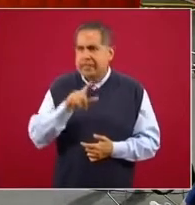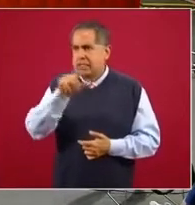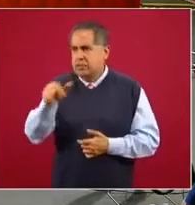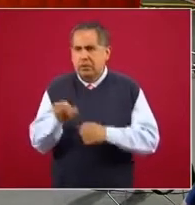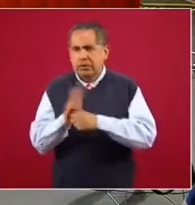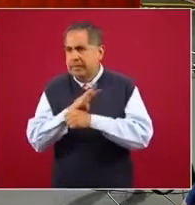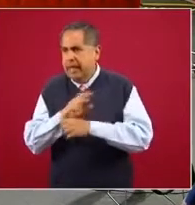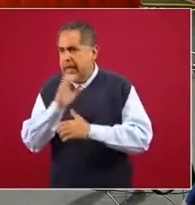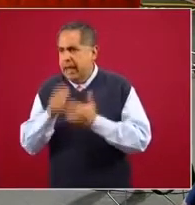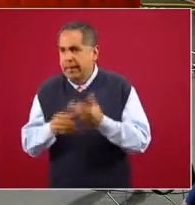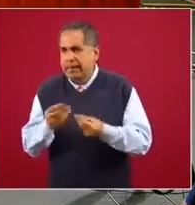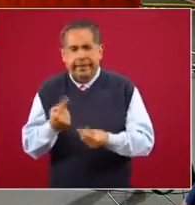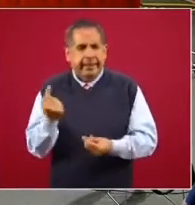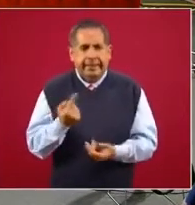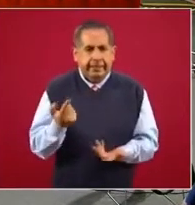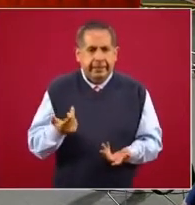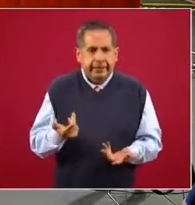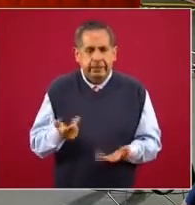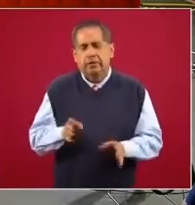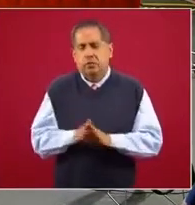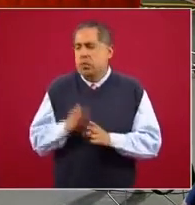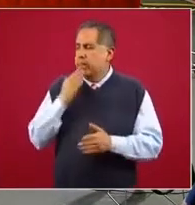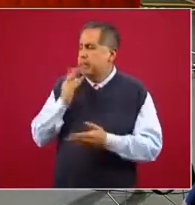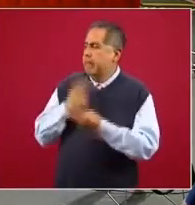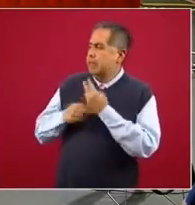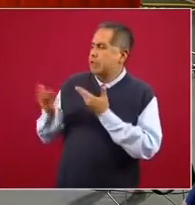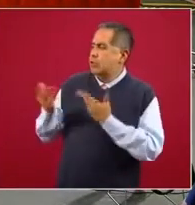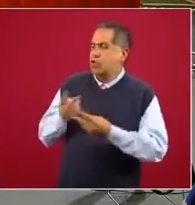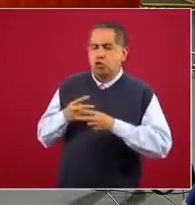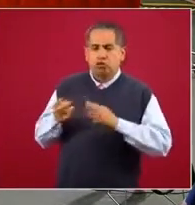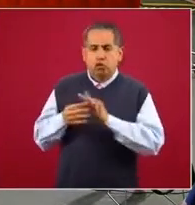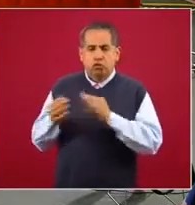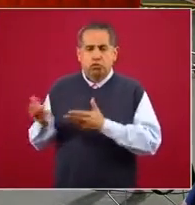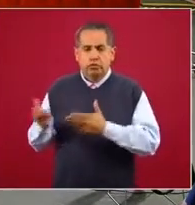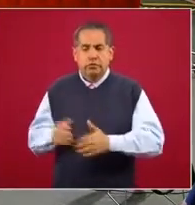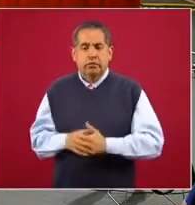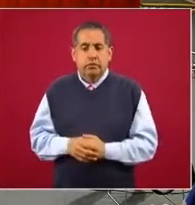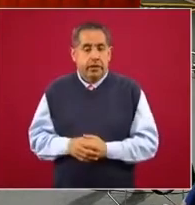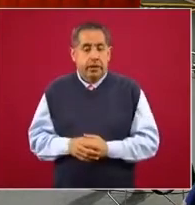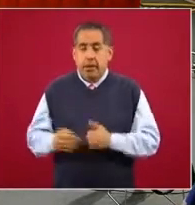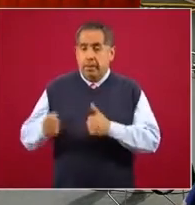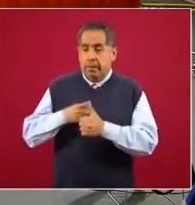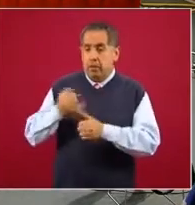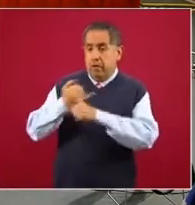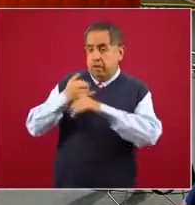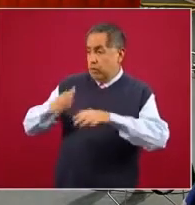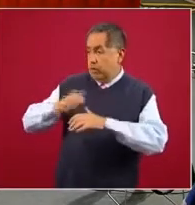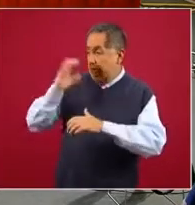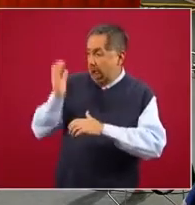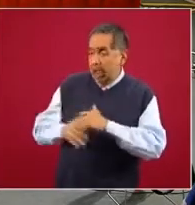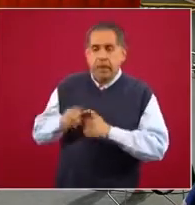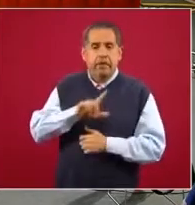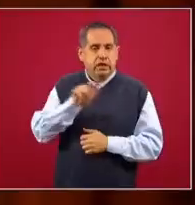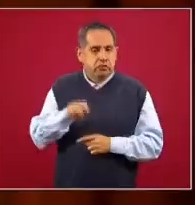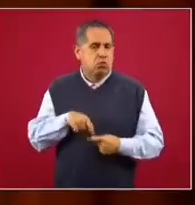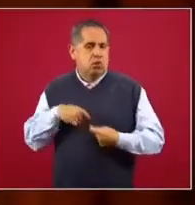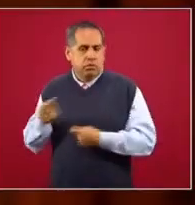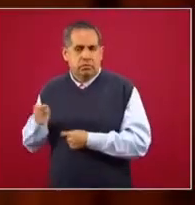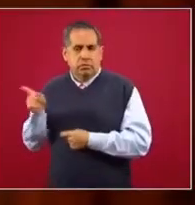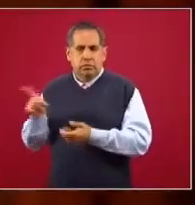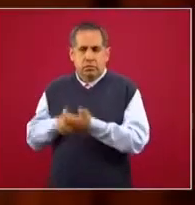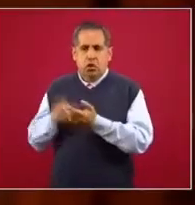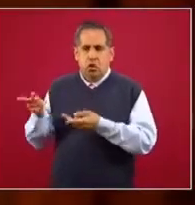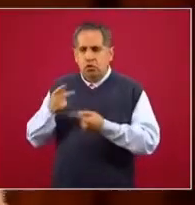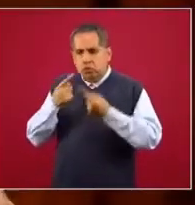cómo enfrentarlo. Bienvenido, Guillermo, bienvenida, Diana. Gracias, y entonces, en cuanto acabe el informe técnico, ellas, Diana y